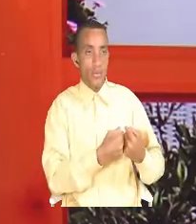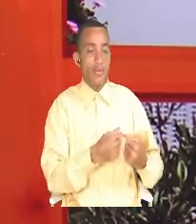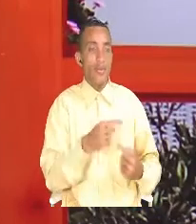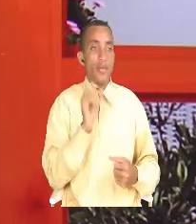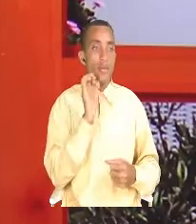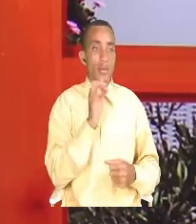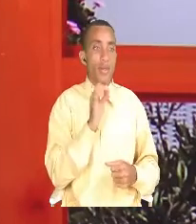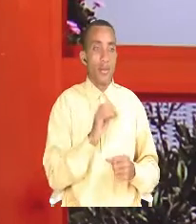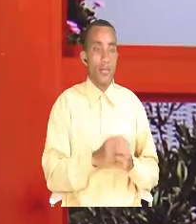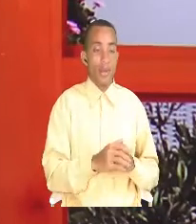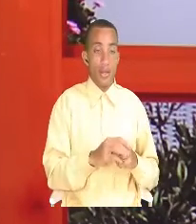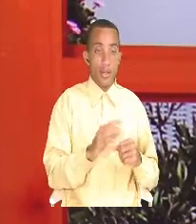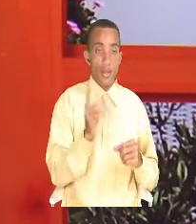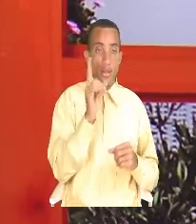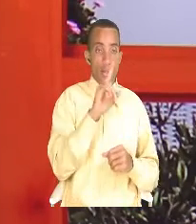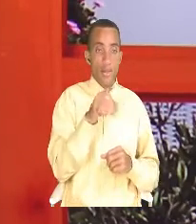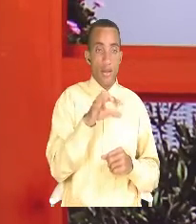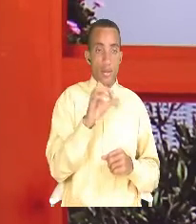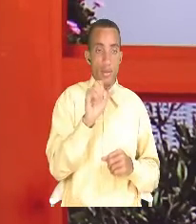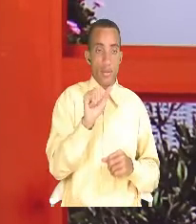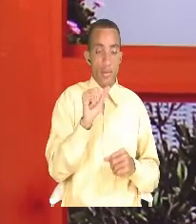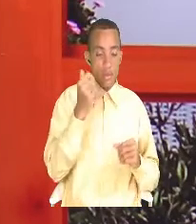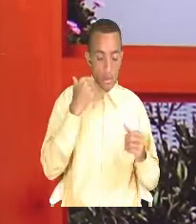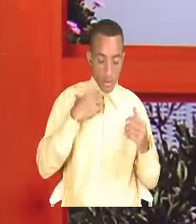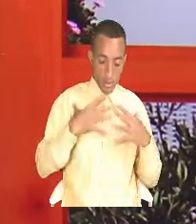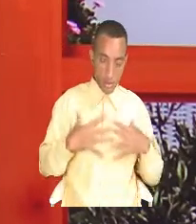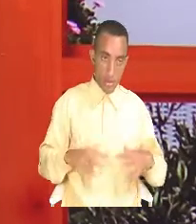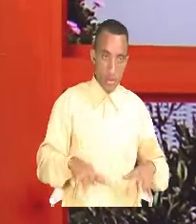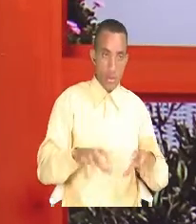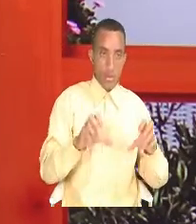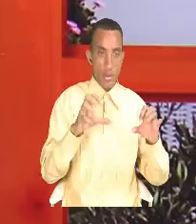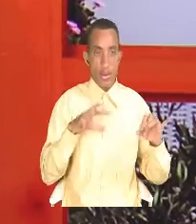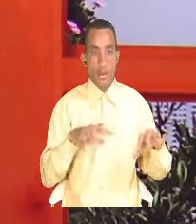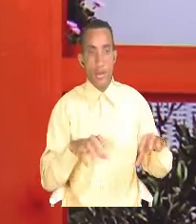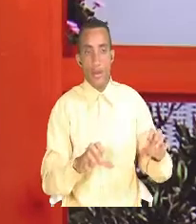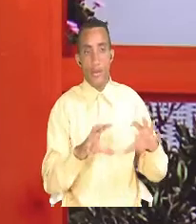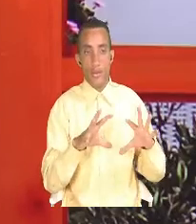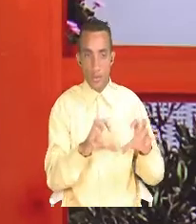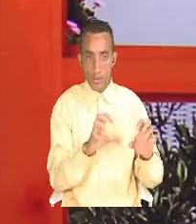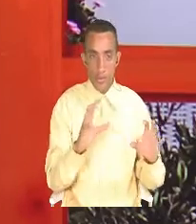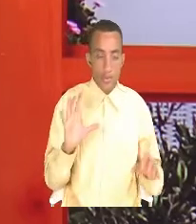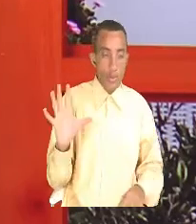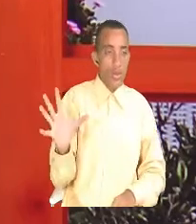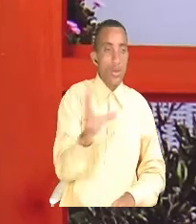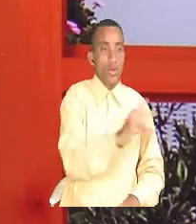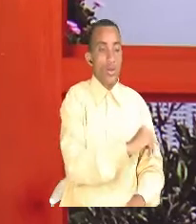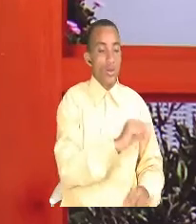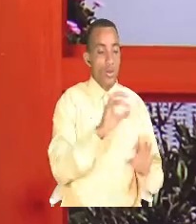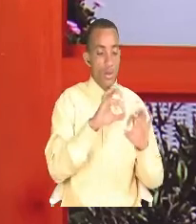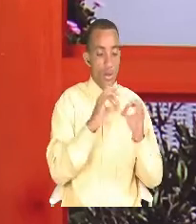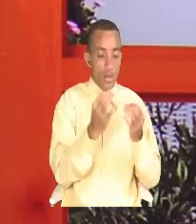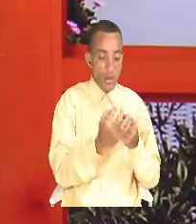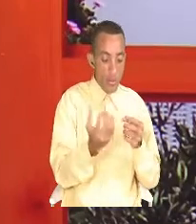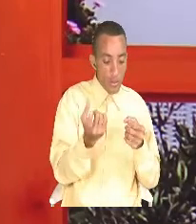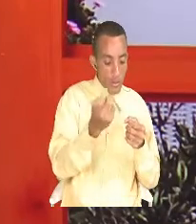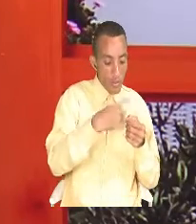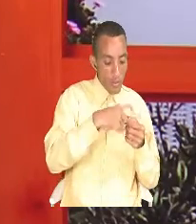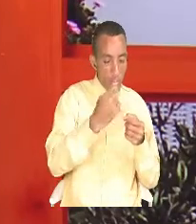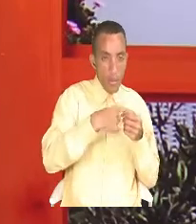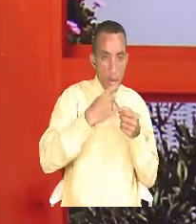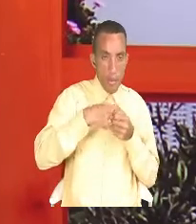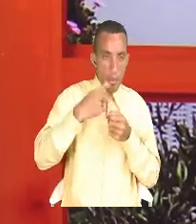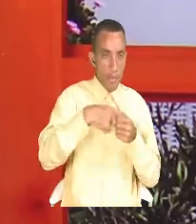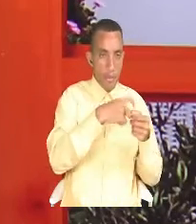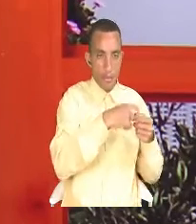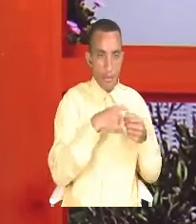hecho y lo han sido en nuestras otras sedes, y la idea es que nuestros afiliados, que son un gran número, aquí en Barranca ya un número significativo,